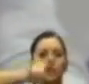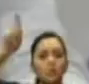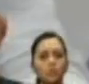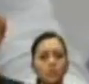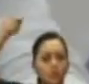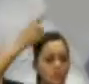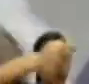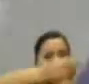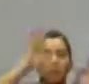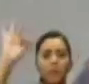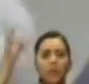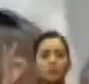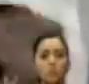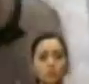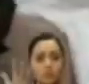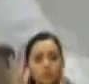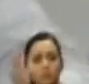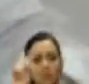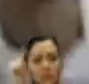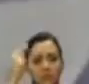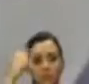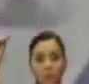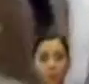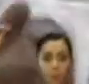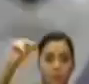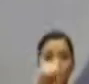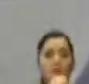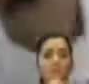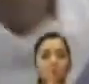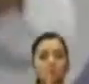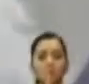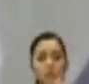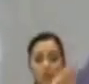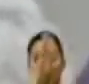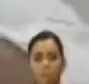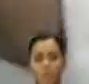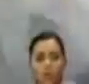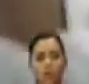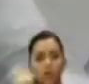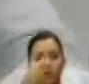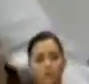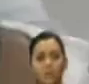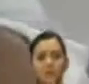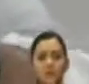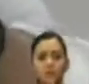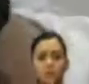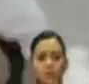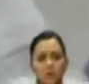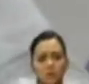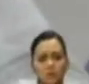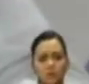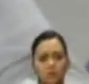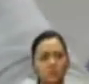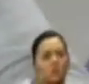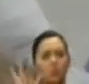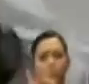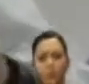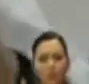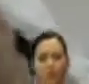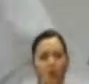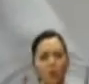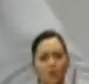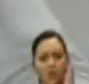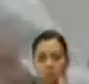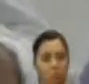para esas unidades, porque se lo daba directamente a la embajada. Las camionetas, las computadoras, se lo daba a la embajada. Eso era el país que encontramos. No